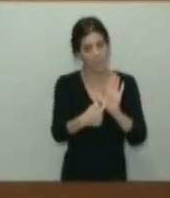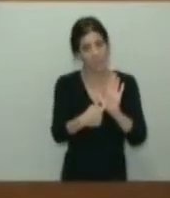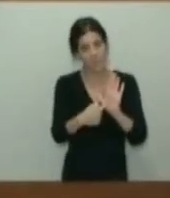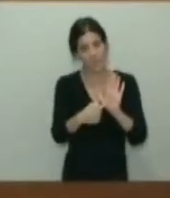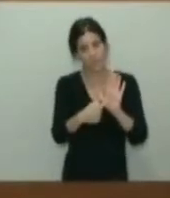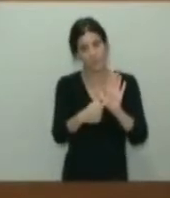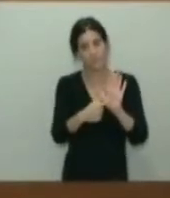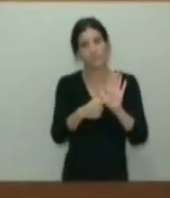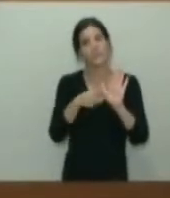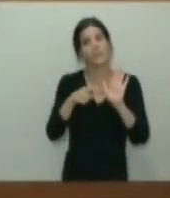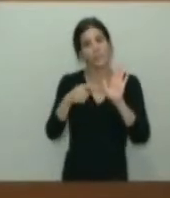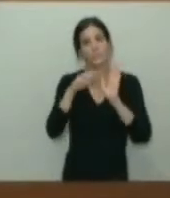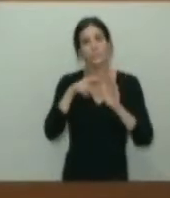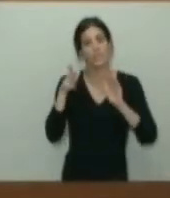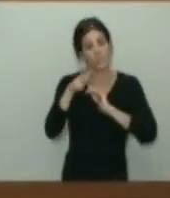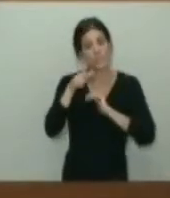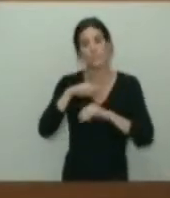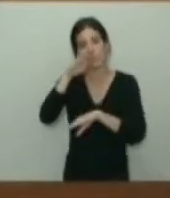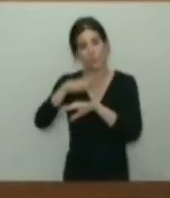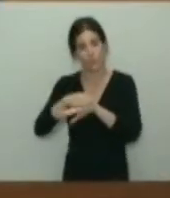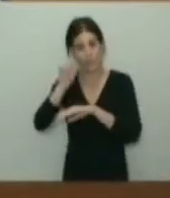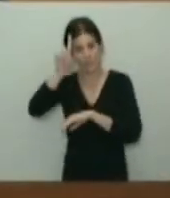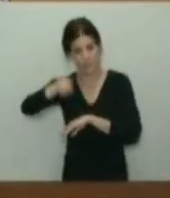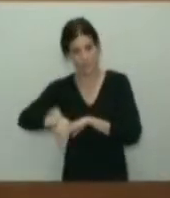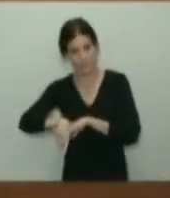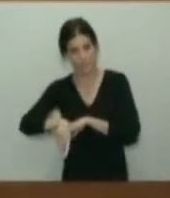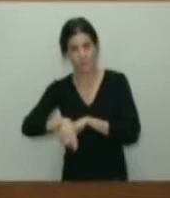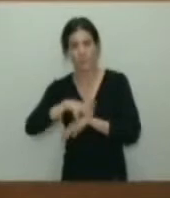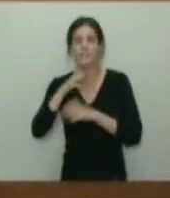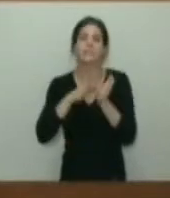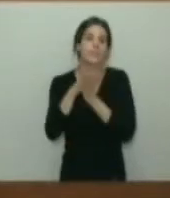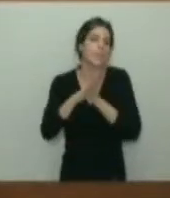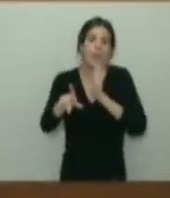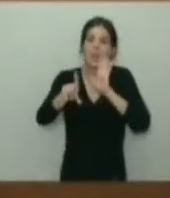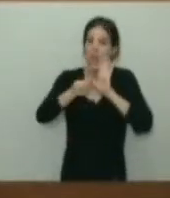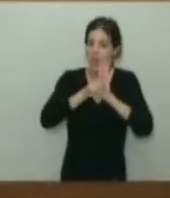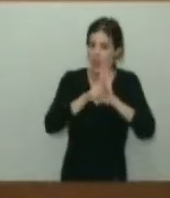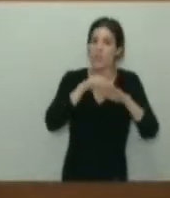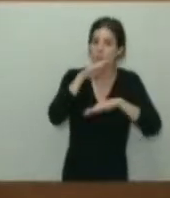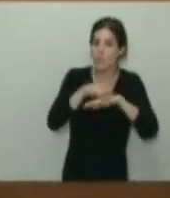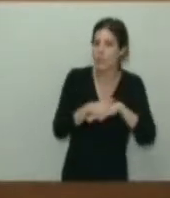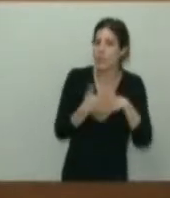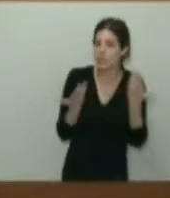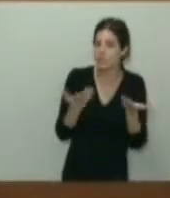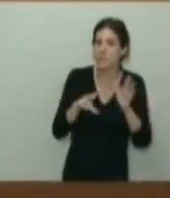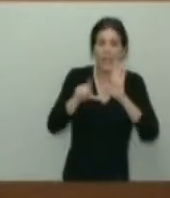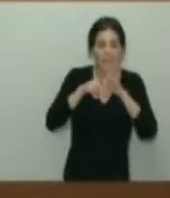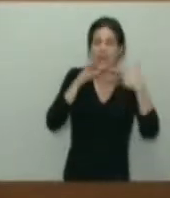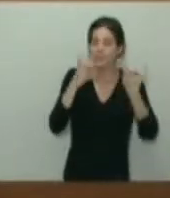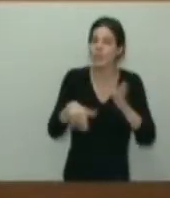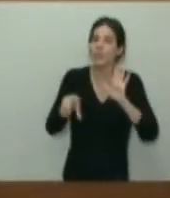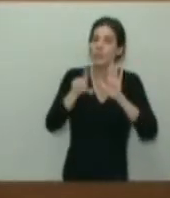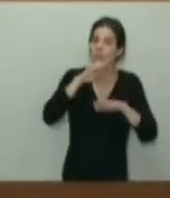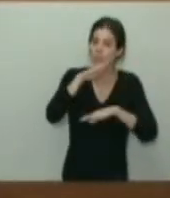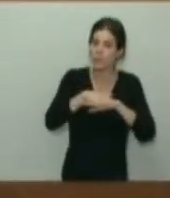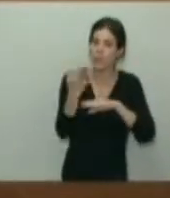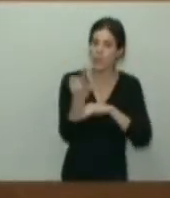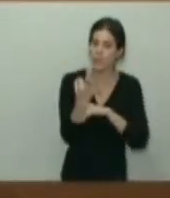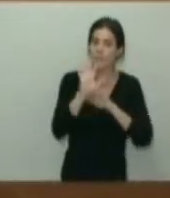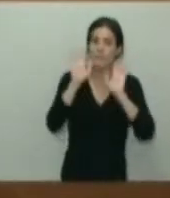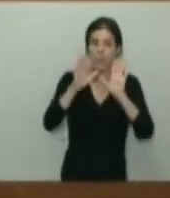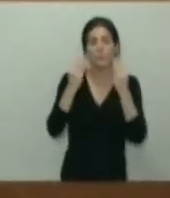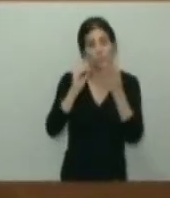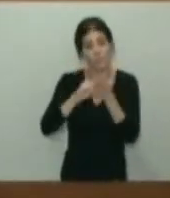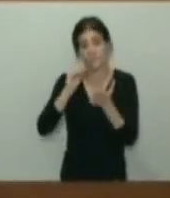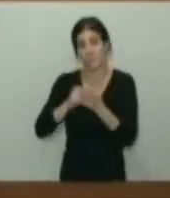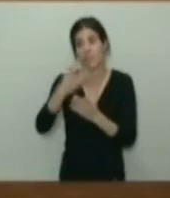otorga a los subcontratistas. También parece ser que es cumplir la legislación vigente, pero es que se dan muchos casos en los cuales no se cumple